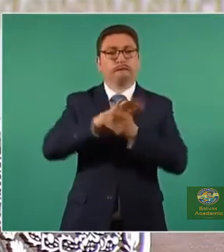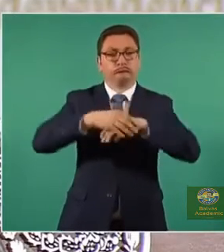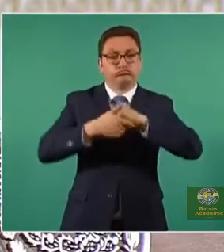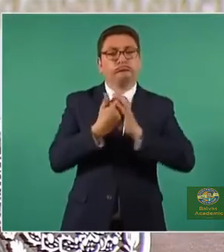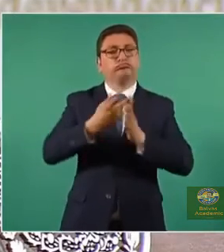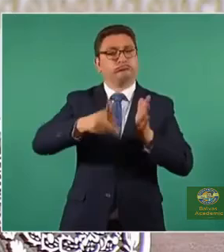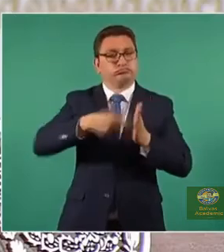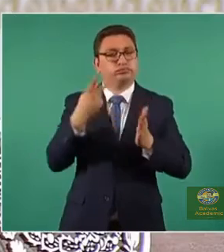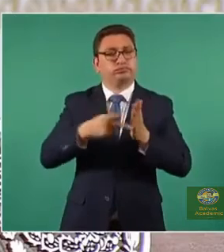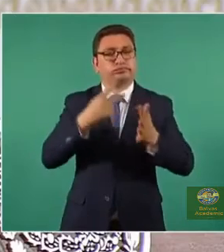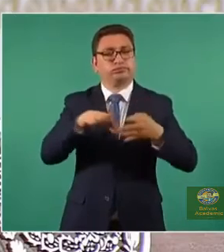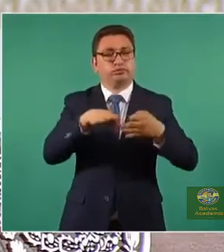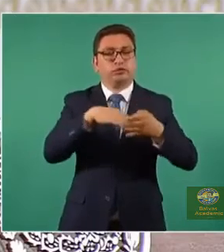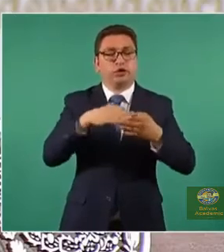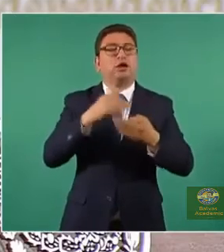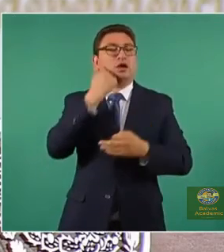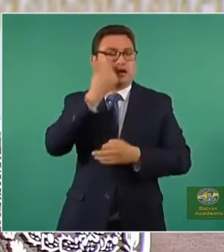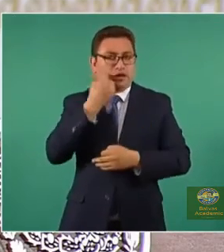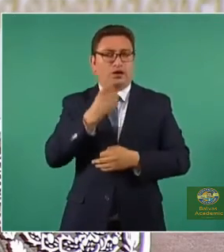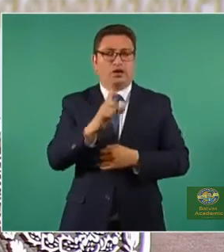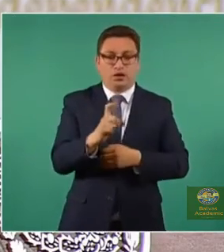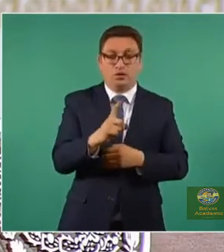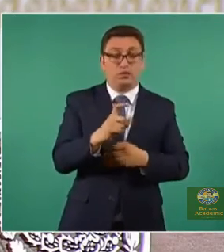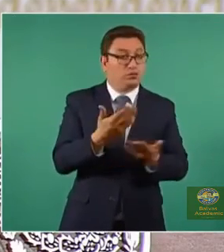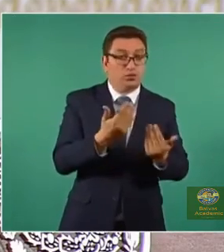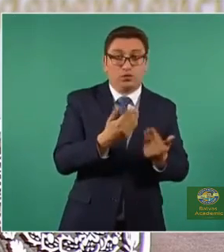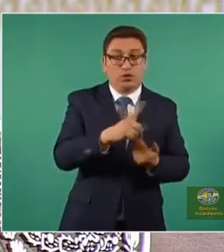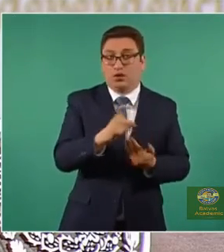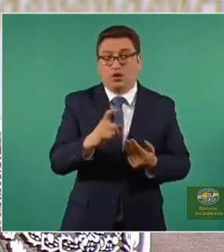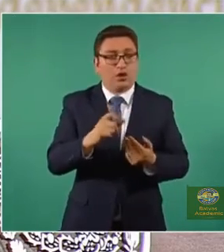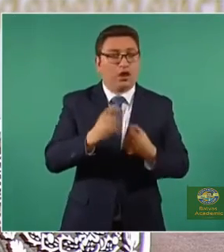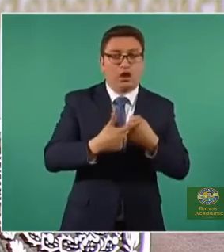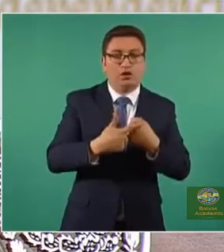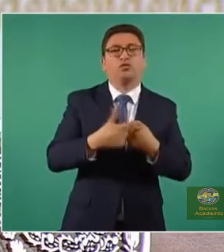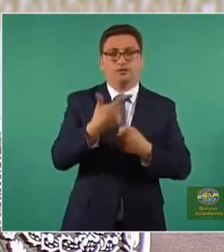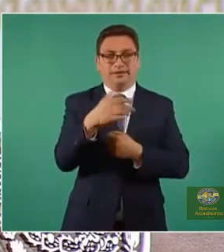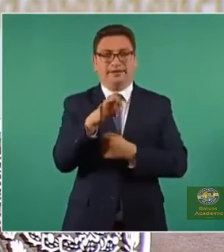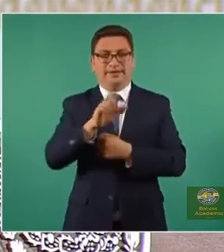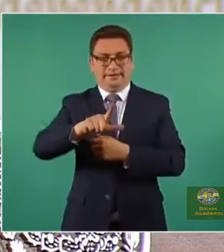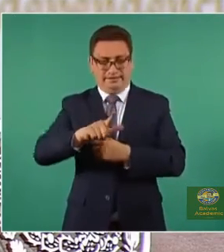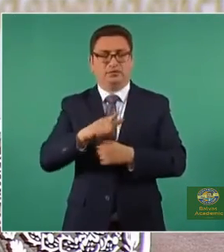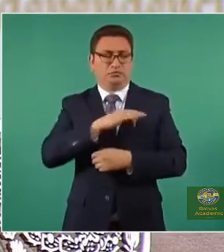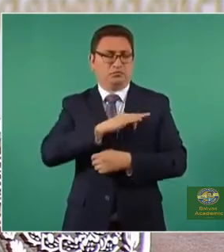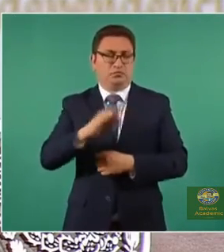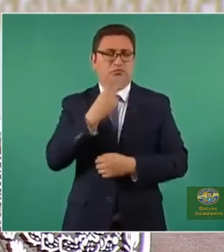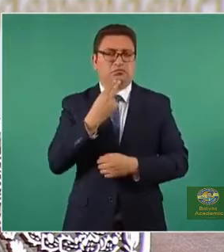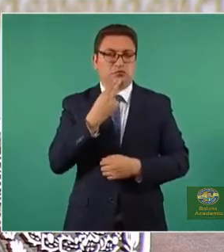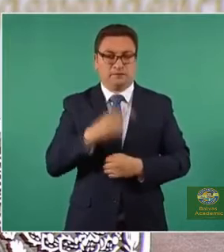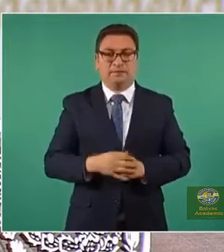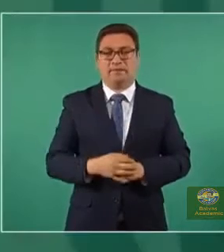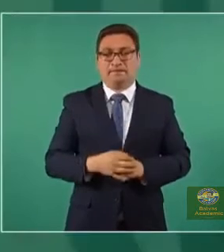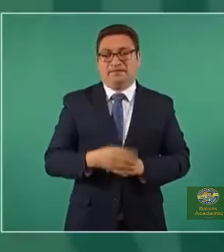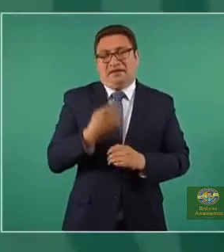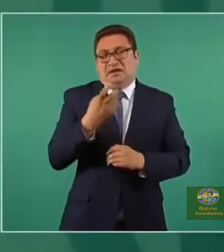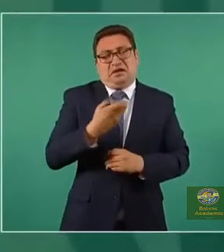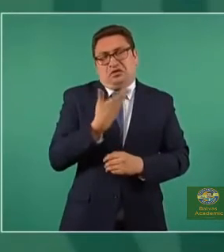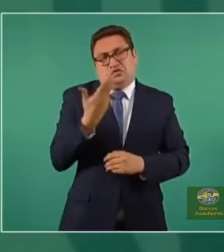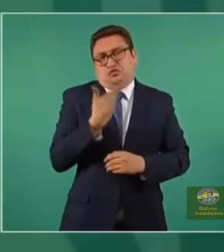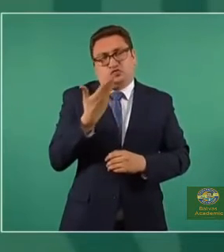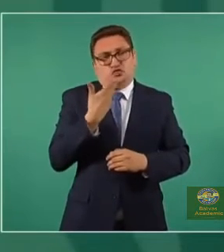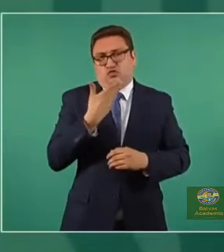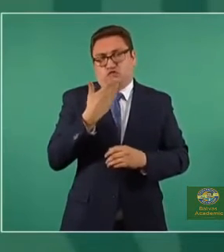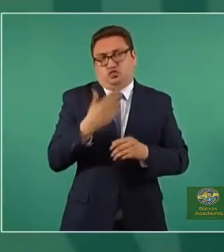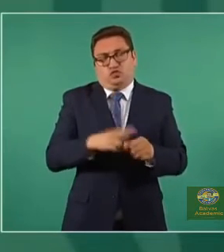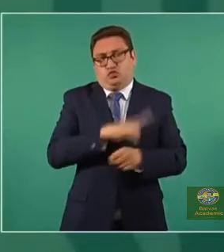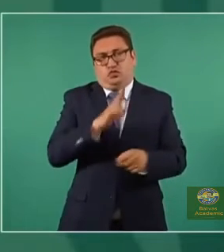constante, ya sea con agua y jabón, y donde no hay agua y jabón, con algún tipo de gel antibacteriano. Esos son protocolos mínimos que deben